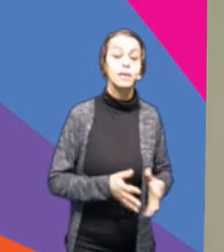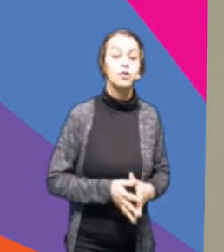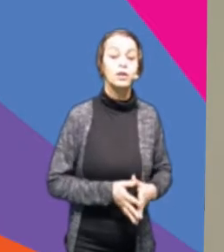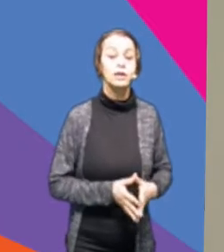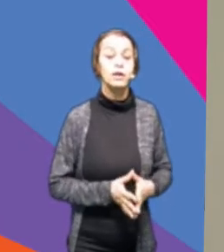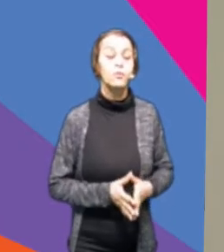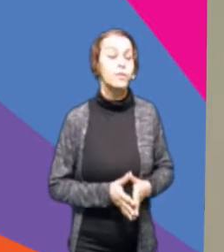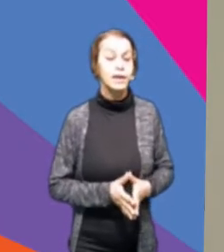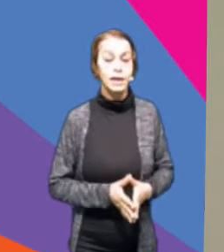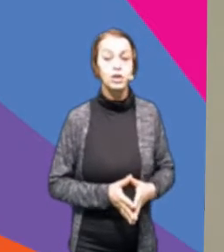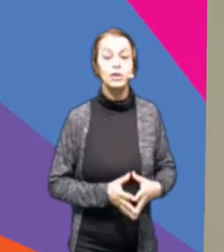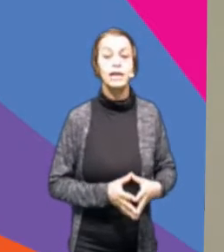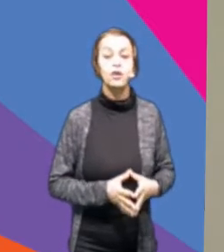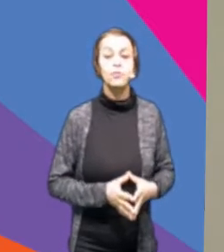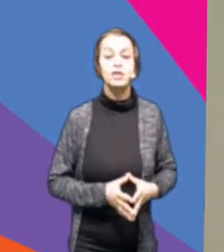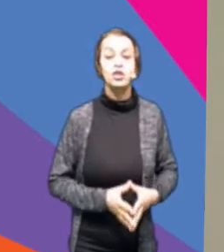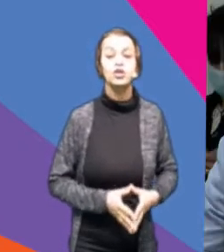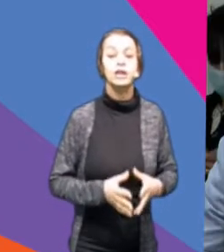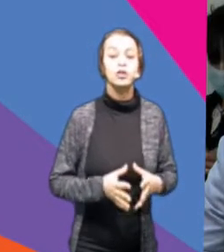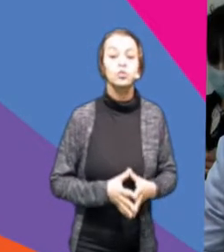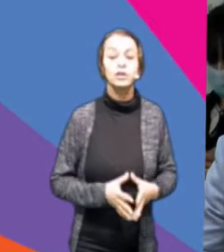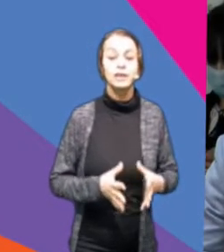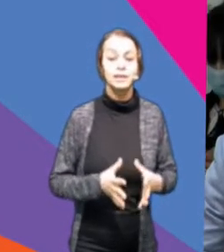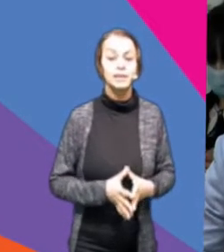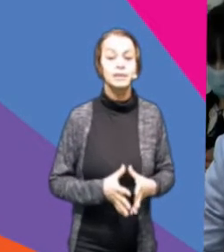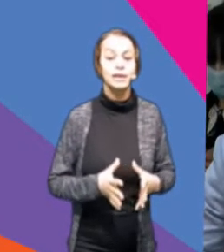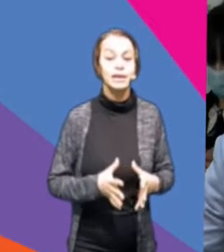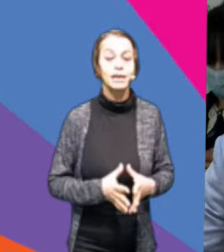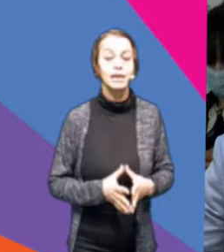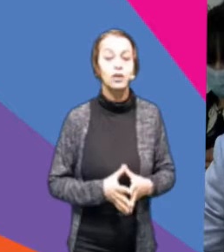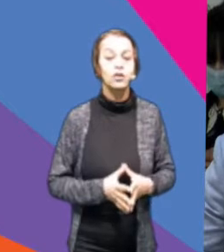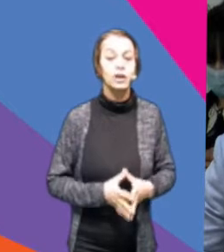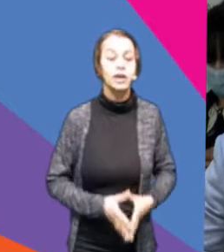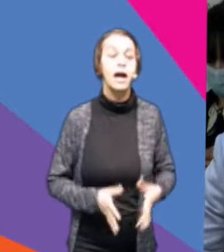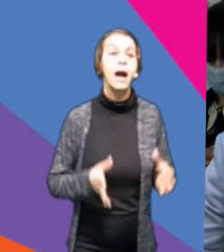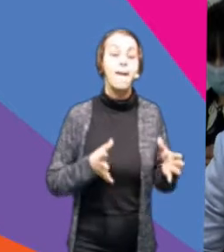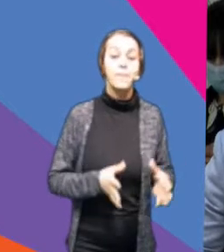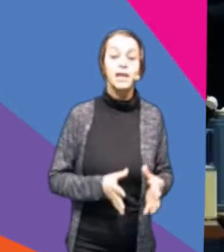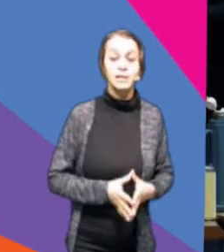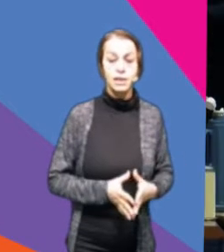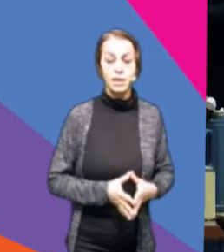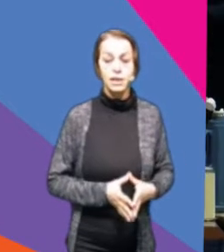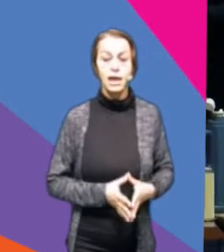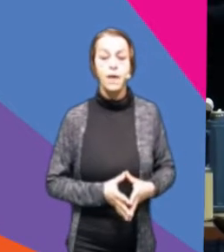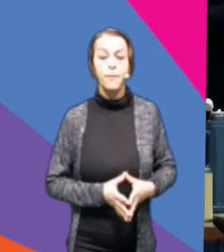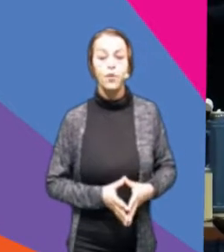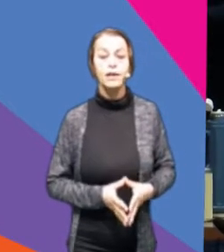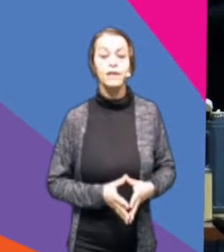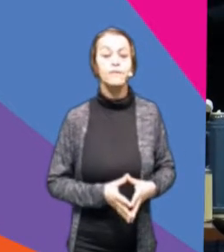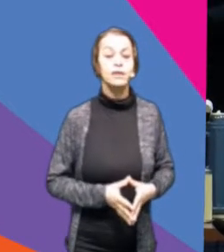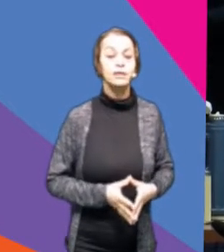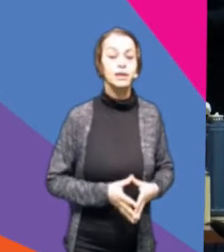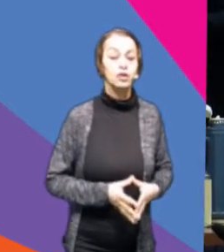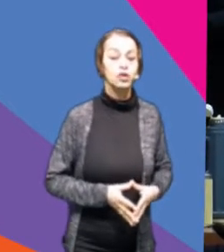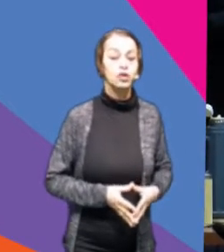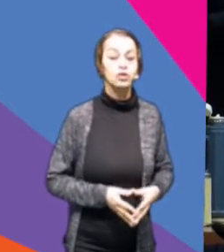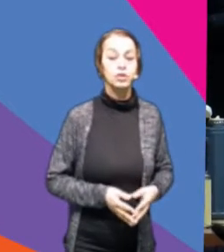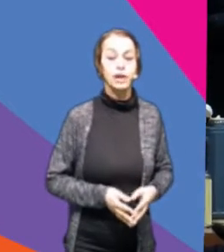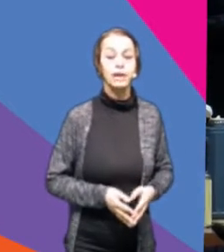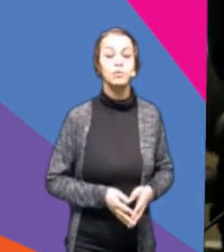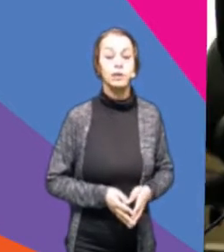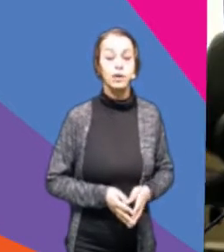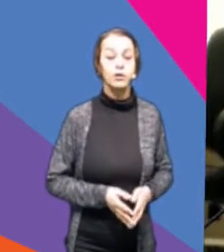marco de un plenario de la Comisión de Industria, Ciencia y Tecnología, presidida por el Frente de Todos,